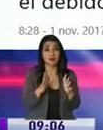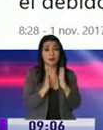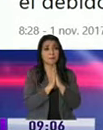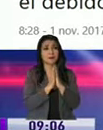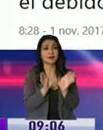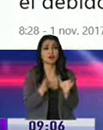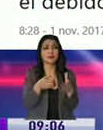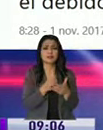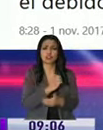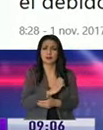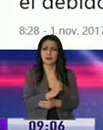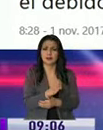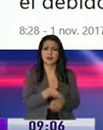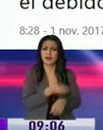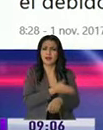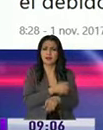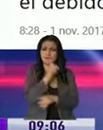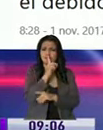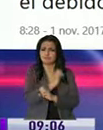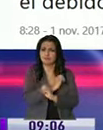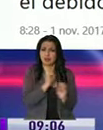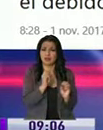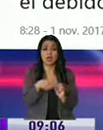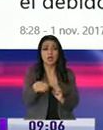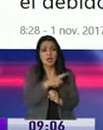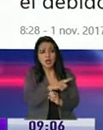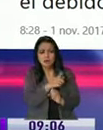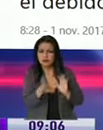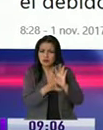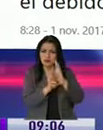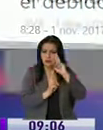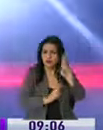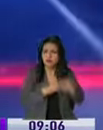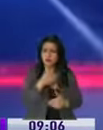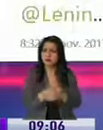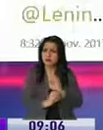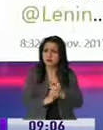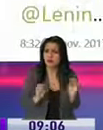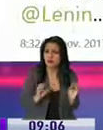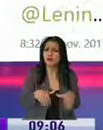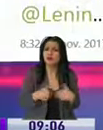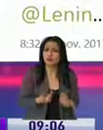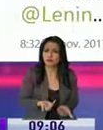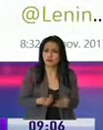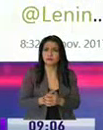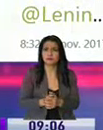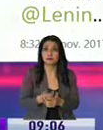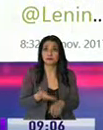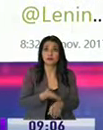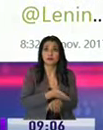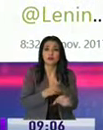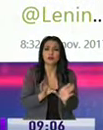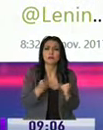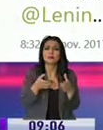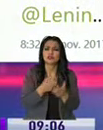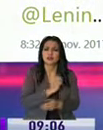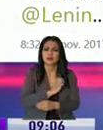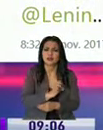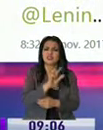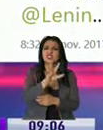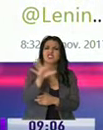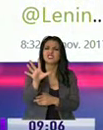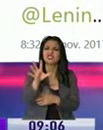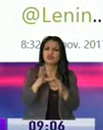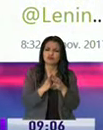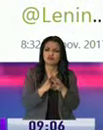la callada comisión de ética para santificar acto ilegal y el debido proceso. ¿Y dónde estaba la tan callada comisión de ética de